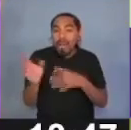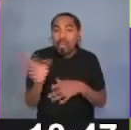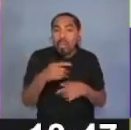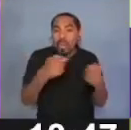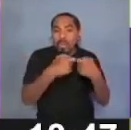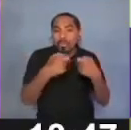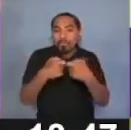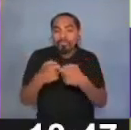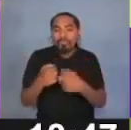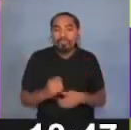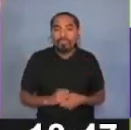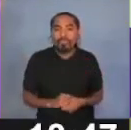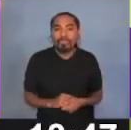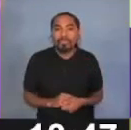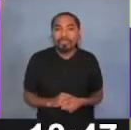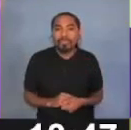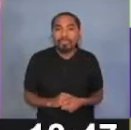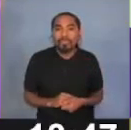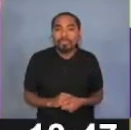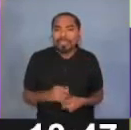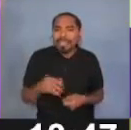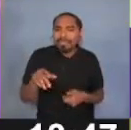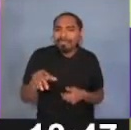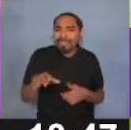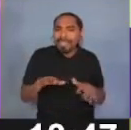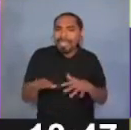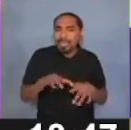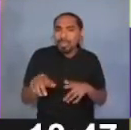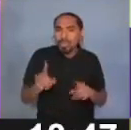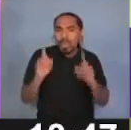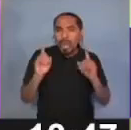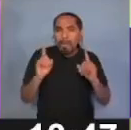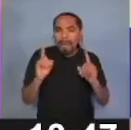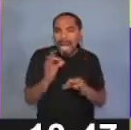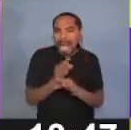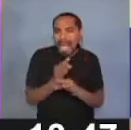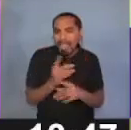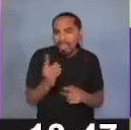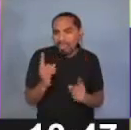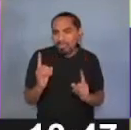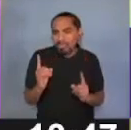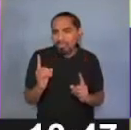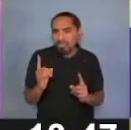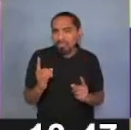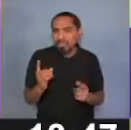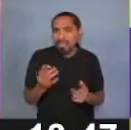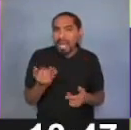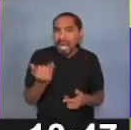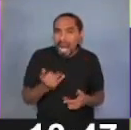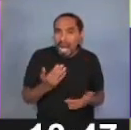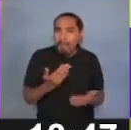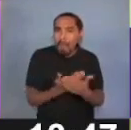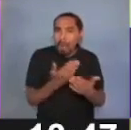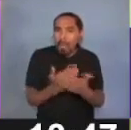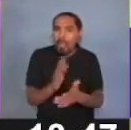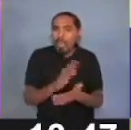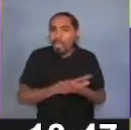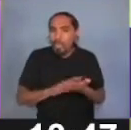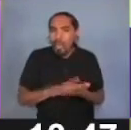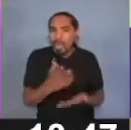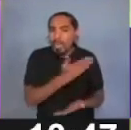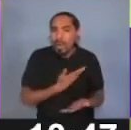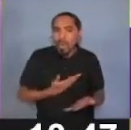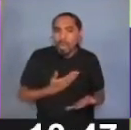a esto de la situación de los docentes primarios, ¿hay alguna nueva oferta? ¿Van a llamarlos ustedes para una nueva reunión